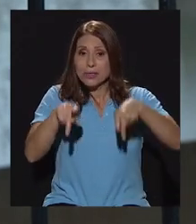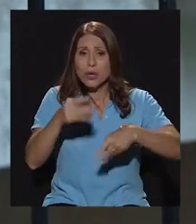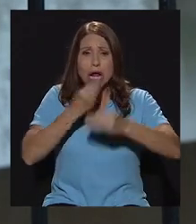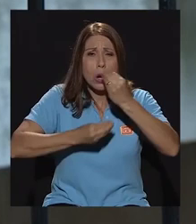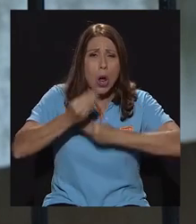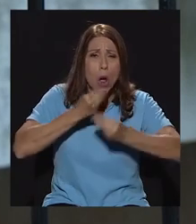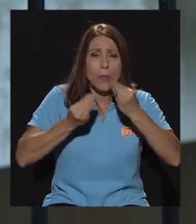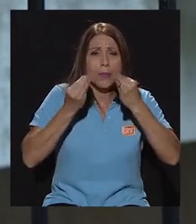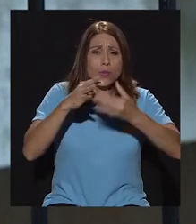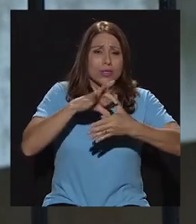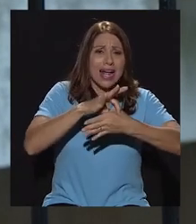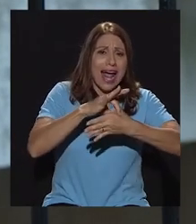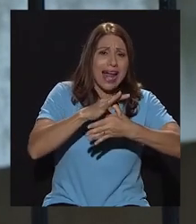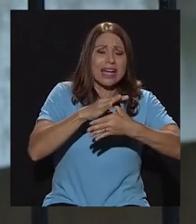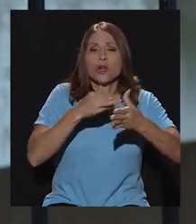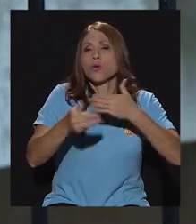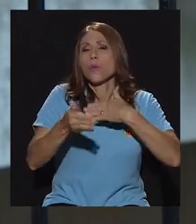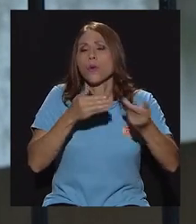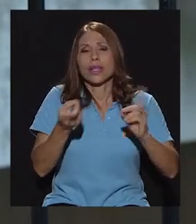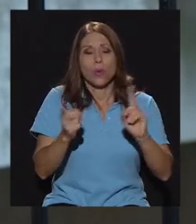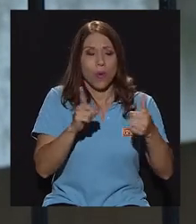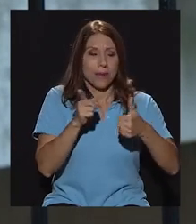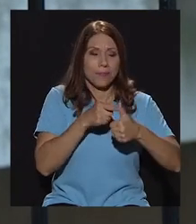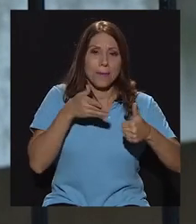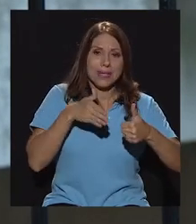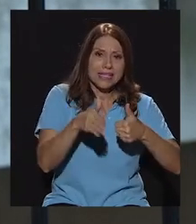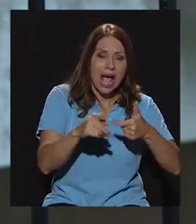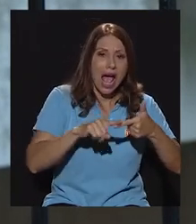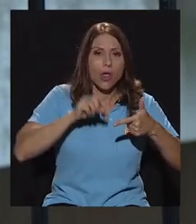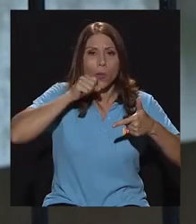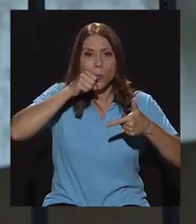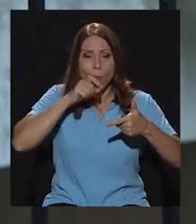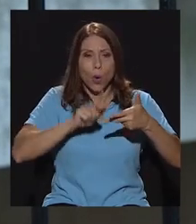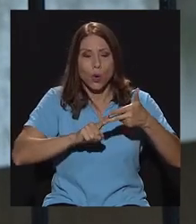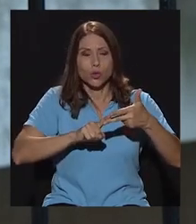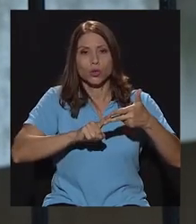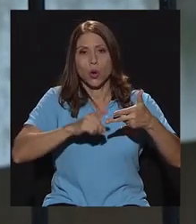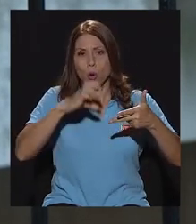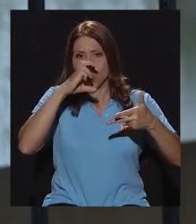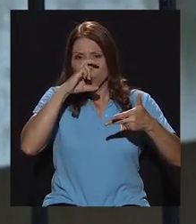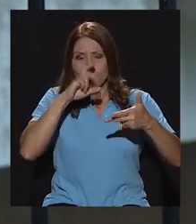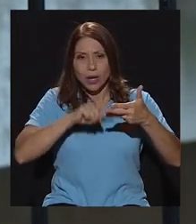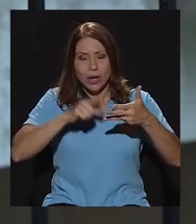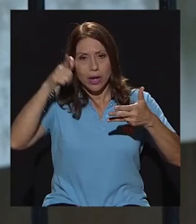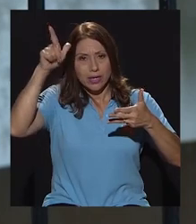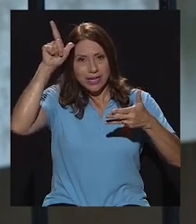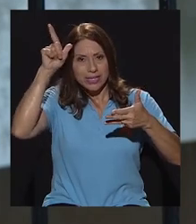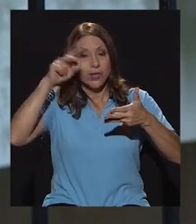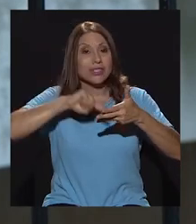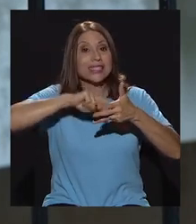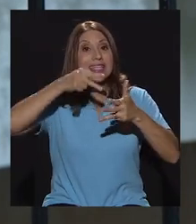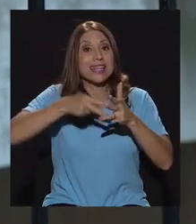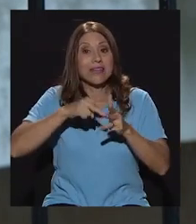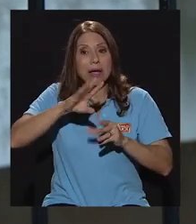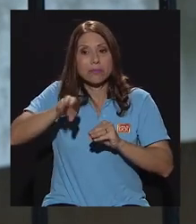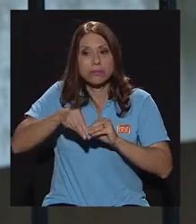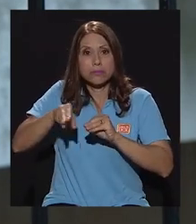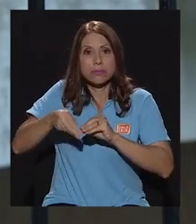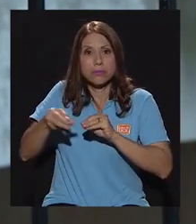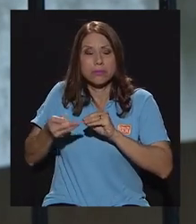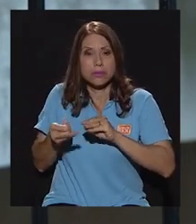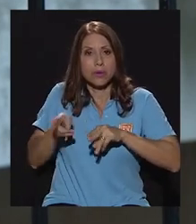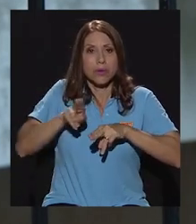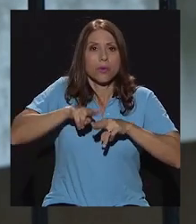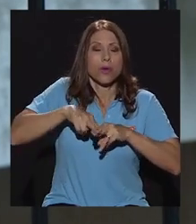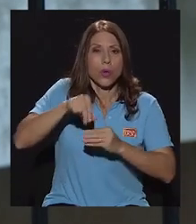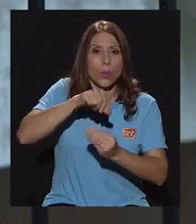de carnes, independientemente del corte, sea pescado, pollo, res o cerdo, va a incrementar su ingesta diaria de ácidos